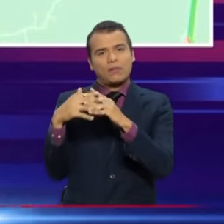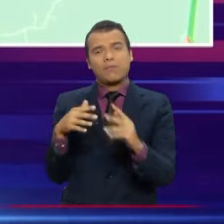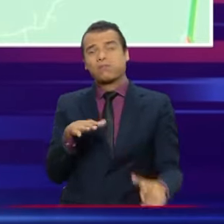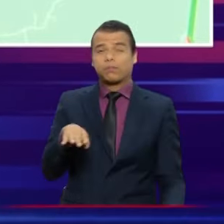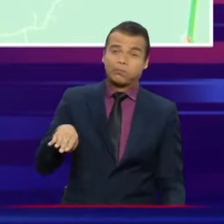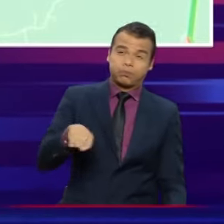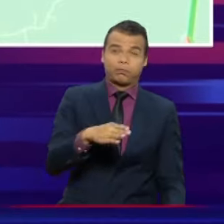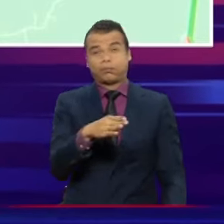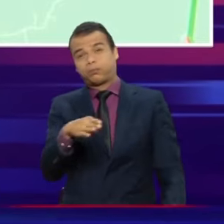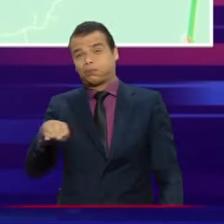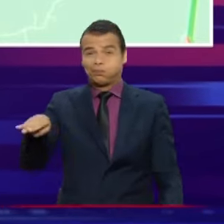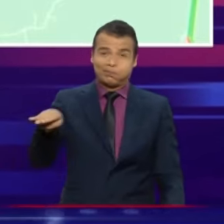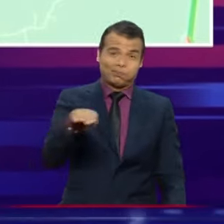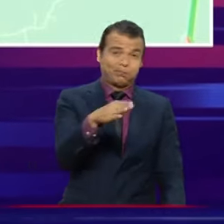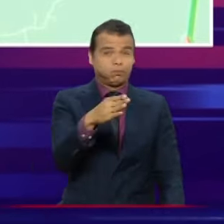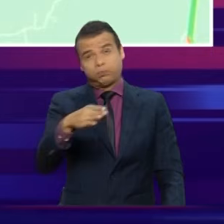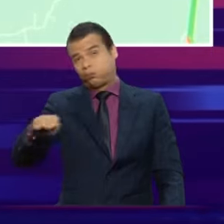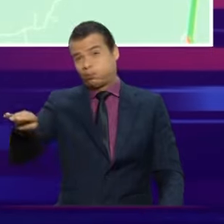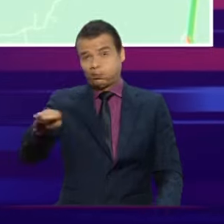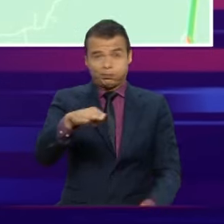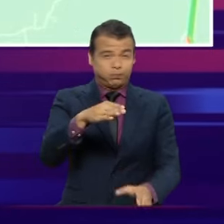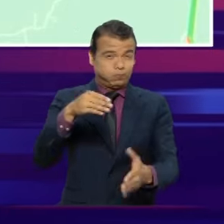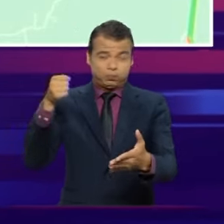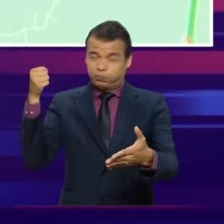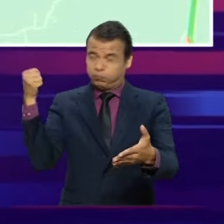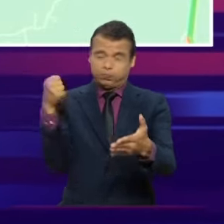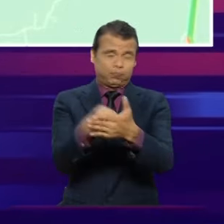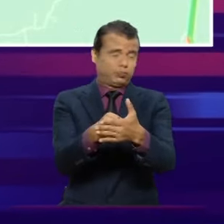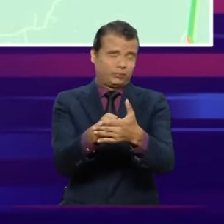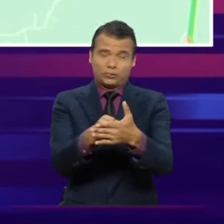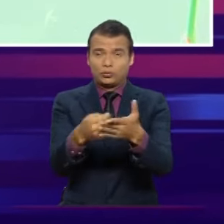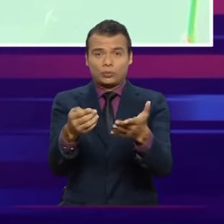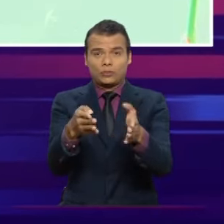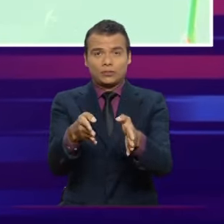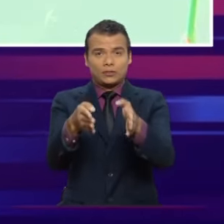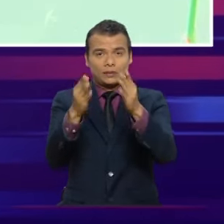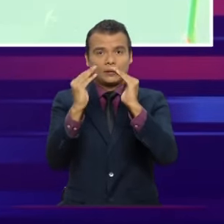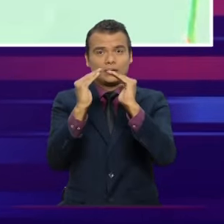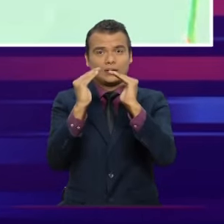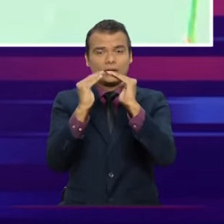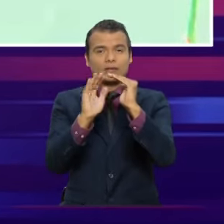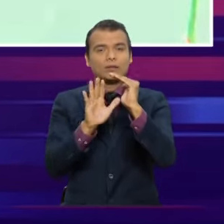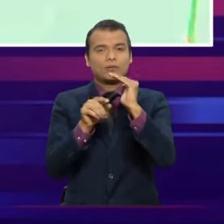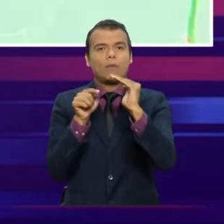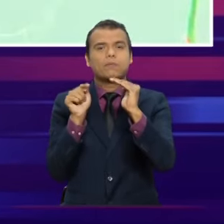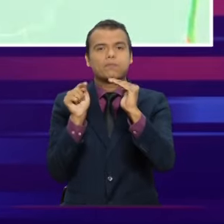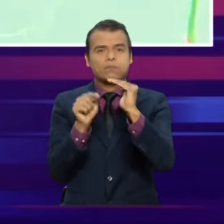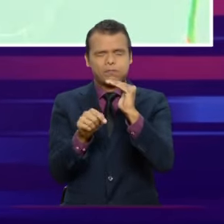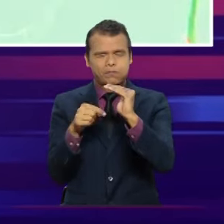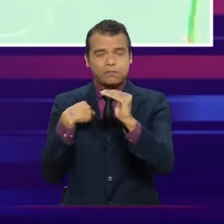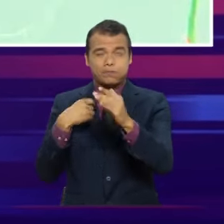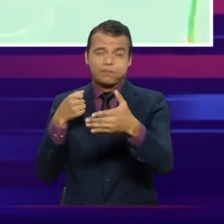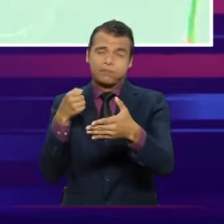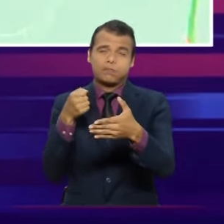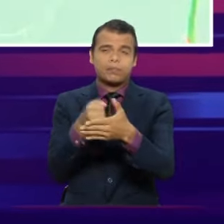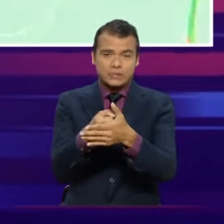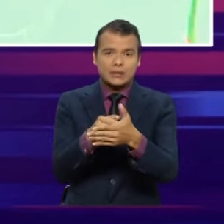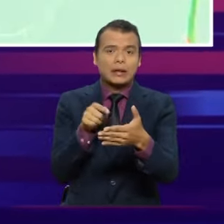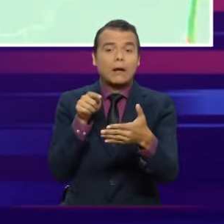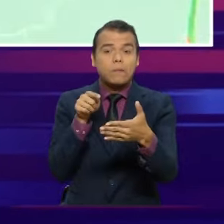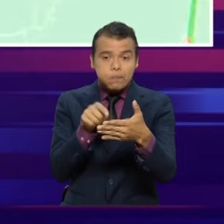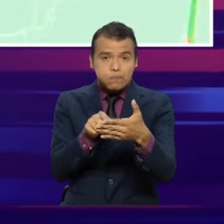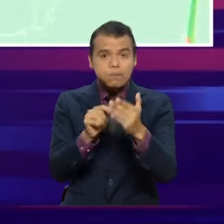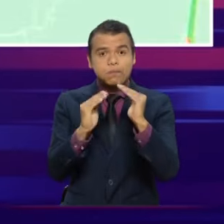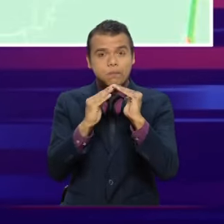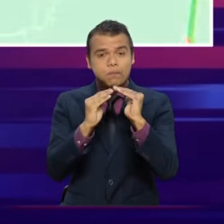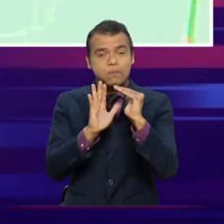del rodante y choca contra una caseta ubicada en el separador de este cordón vial. Dentro de esa caseta se encontraba